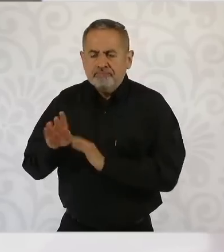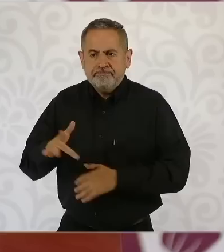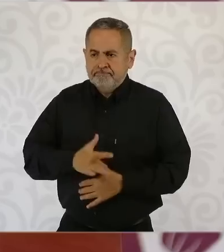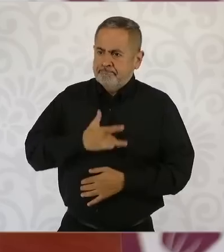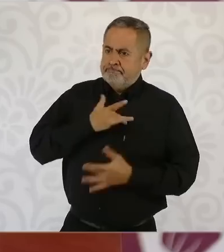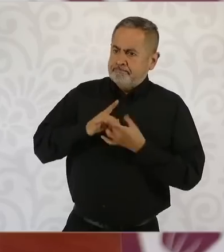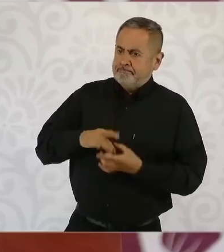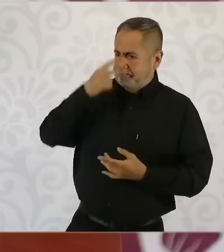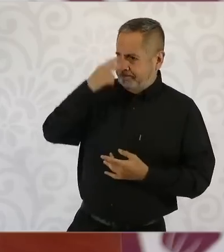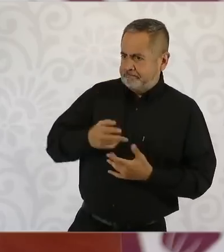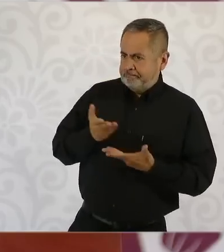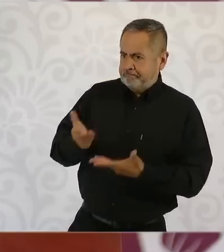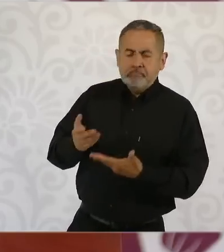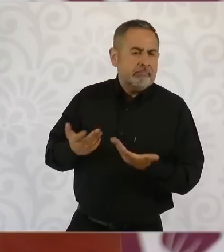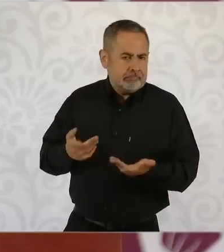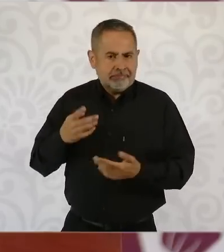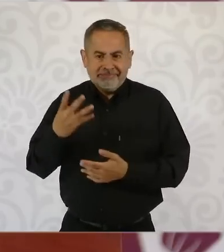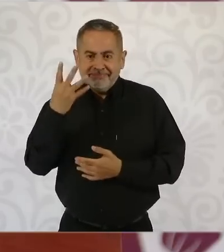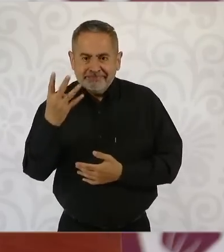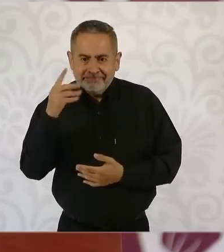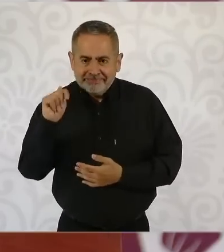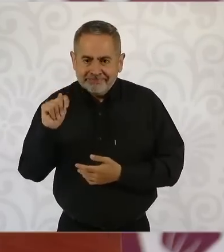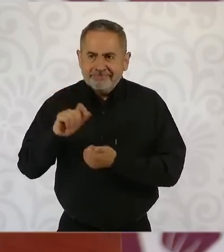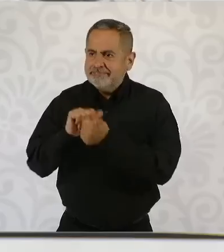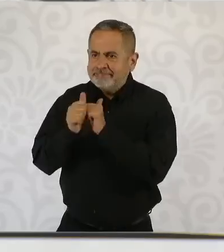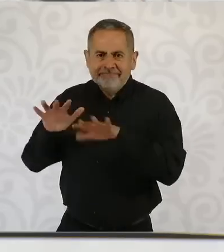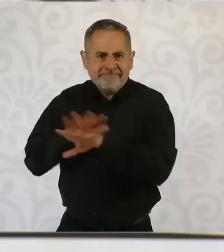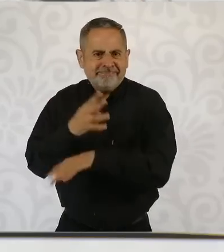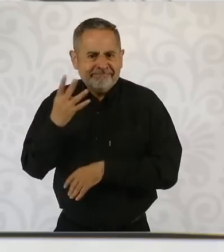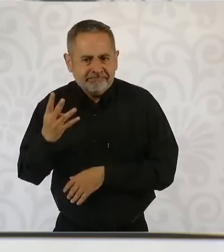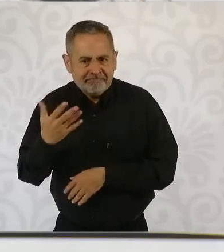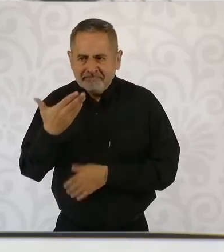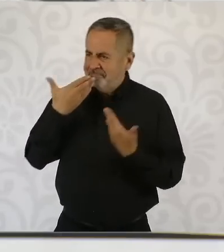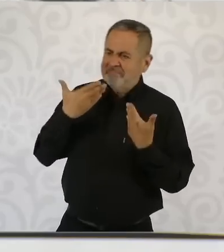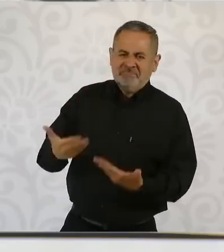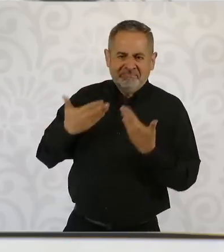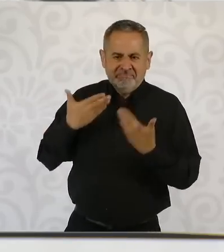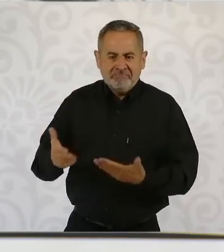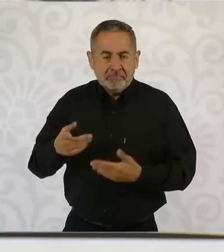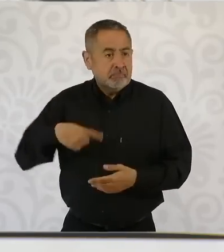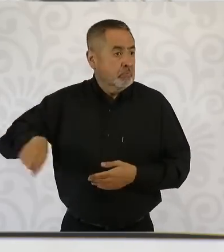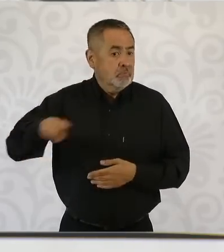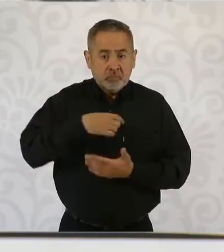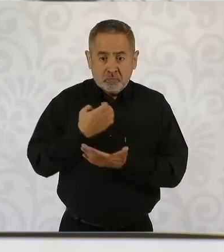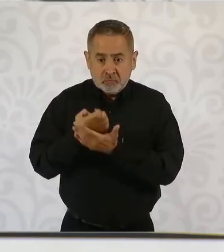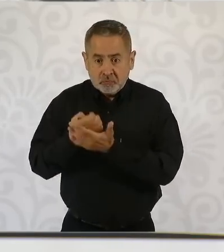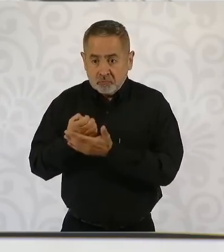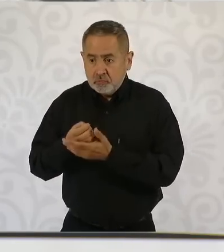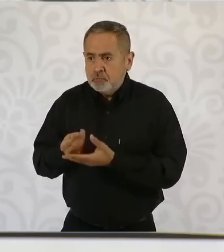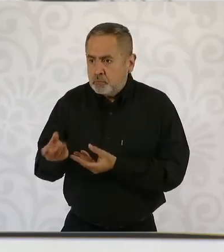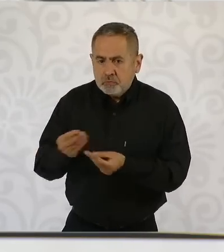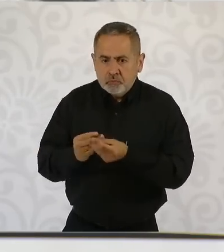humanismo mexicano de la Cuarta Transformación ha demostrado que cuando la economía se riega desde